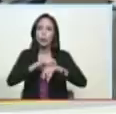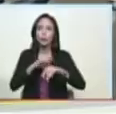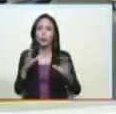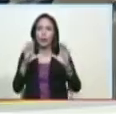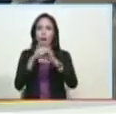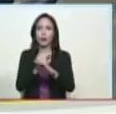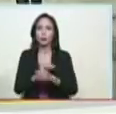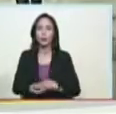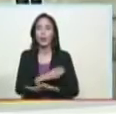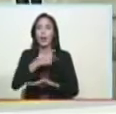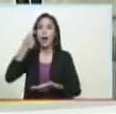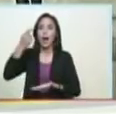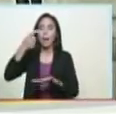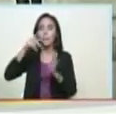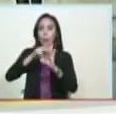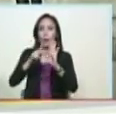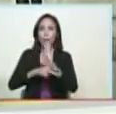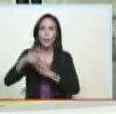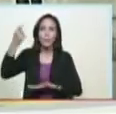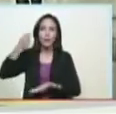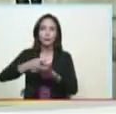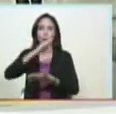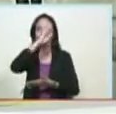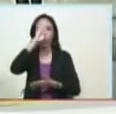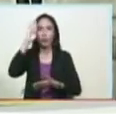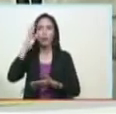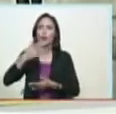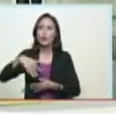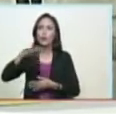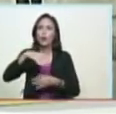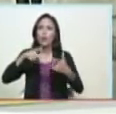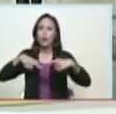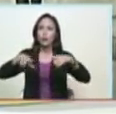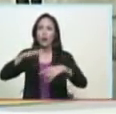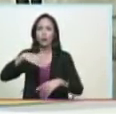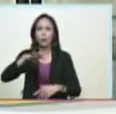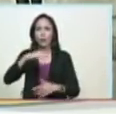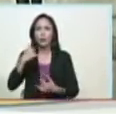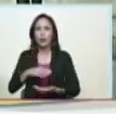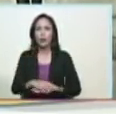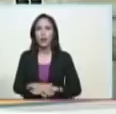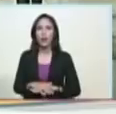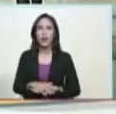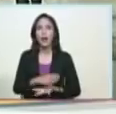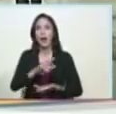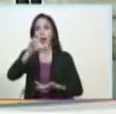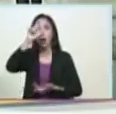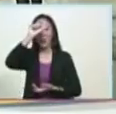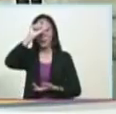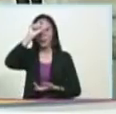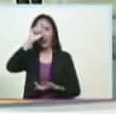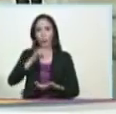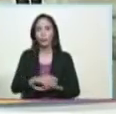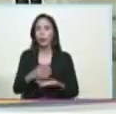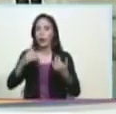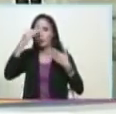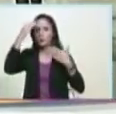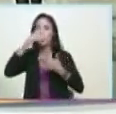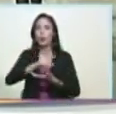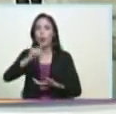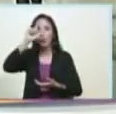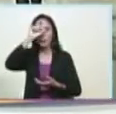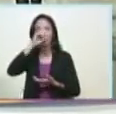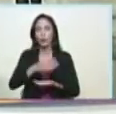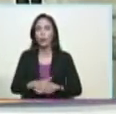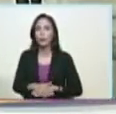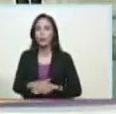precisa goteando el programa a diosdado donde iba a ser programa diosa hoy en falcón saludo al pueblo de falcón que no debe